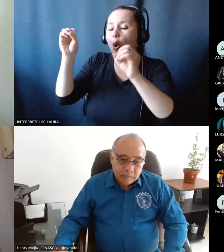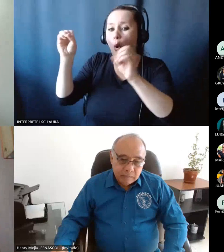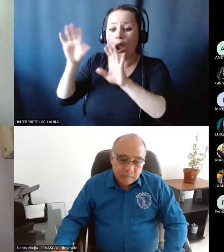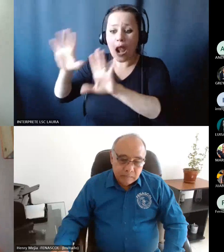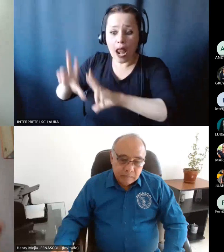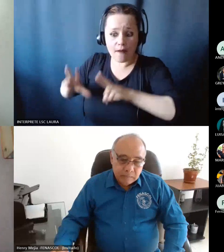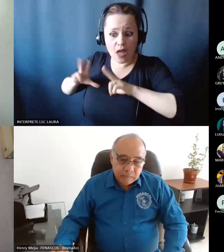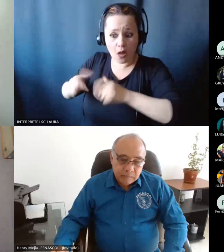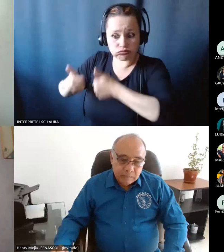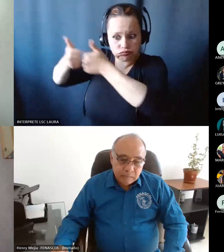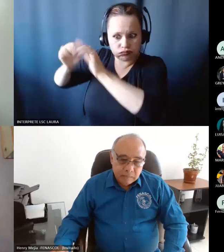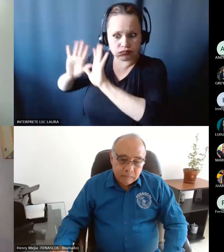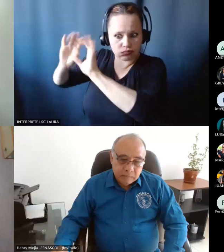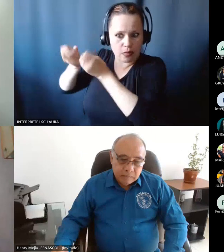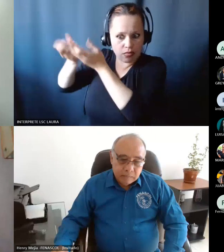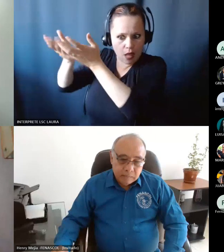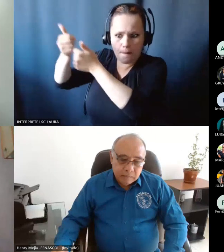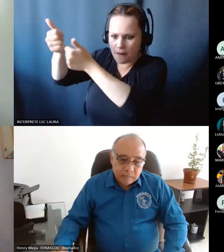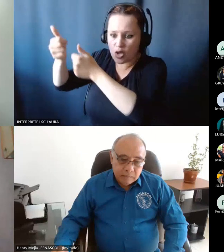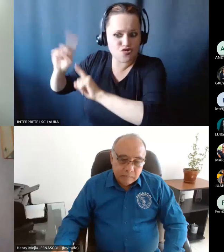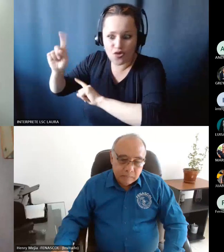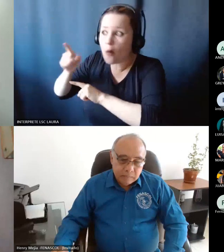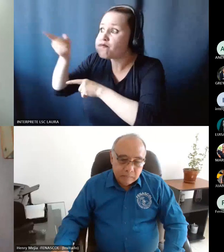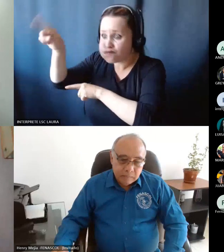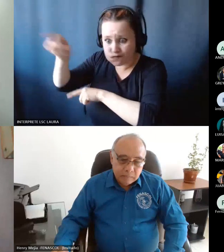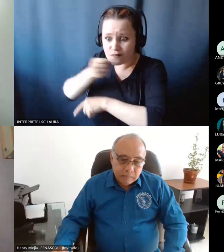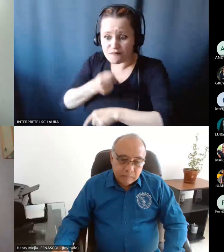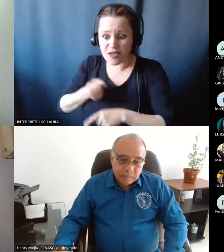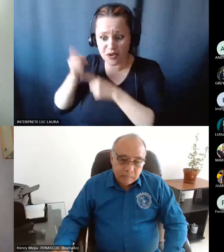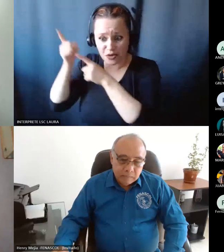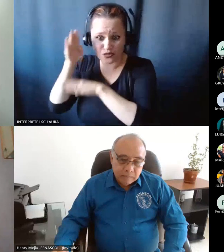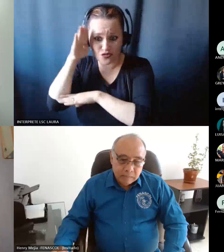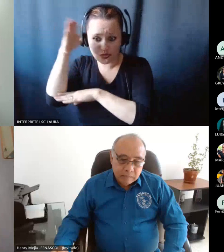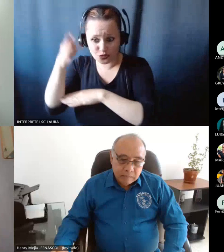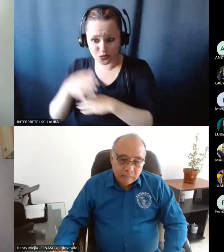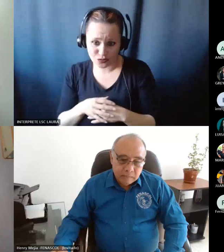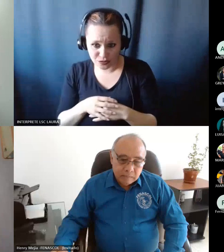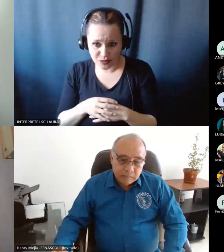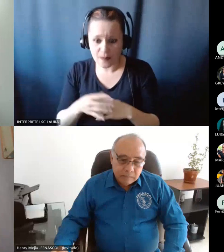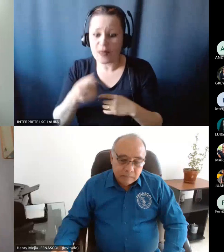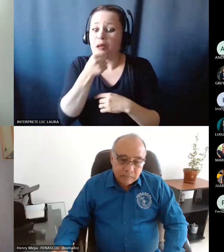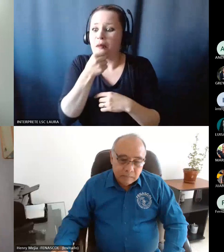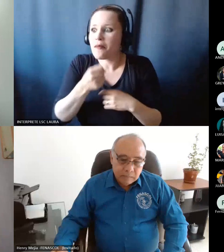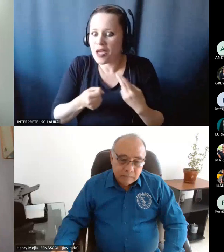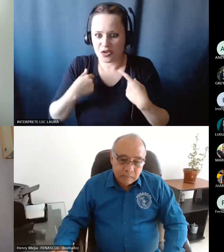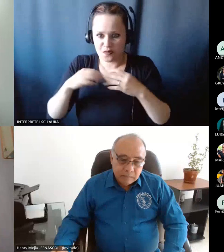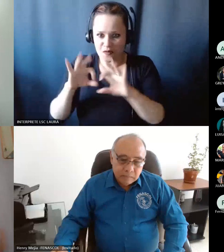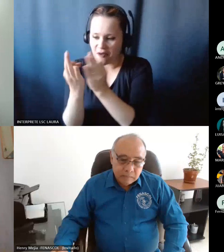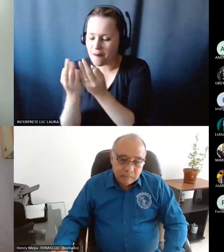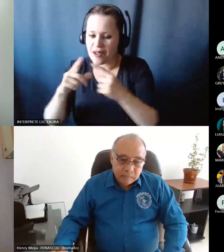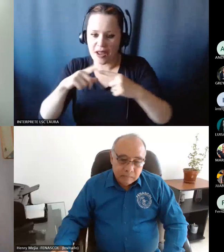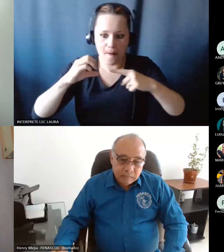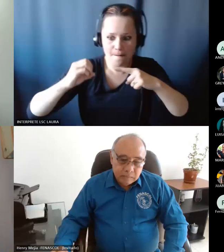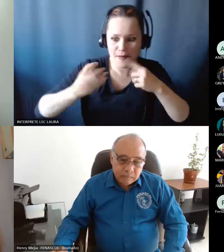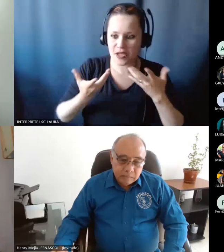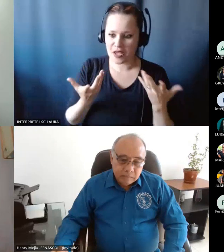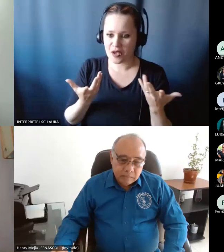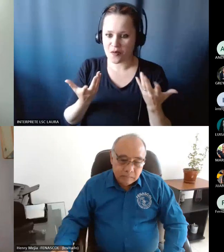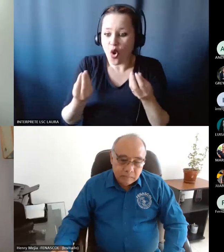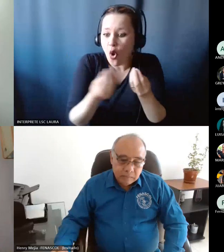condiciones esto es un escenario para todos donde se incluyen nuestras familias nuestros primos nuestras familias eh